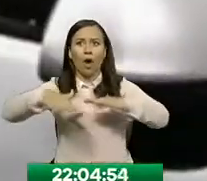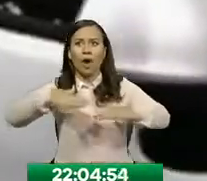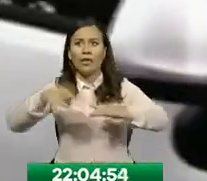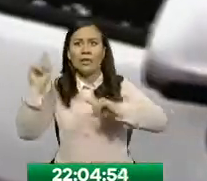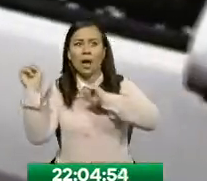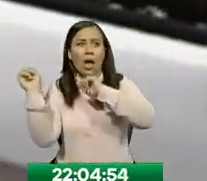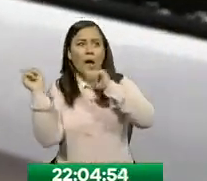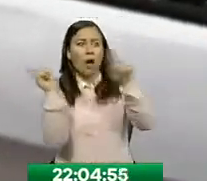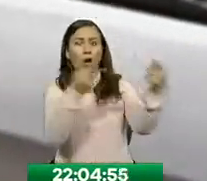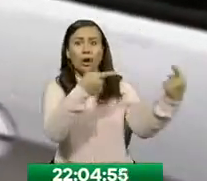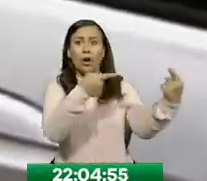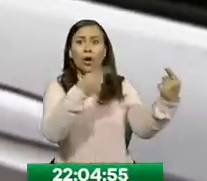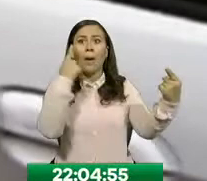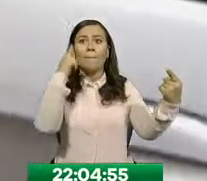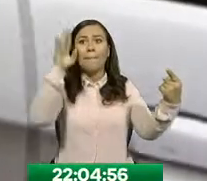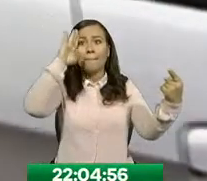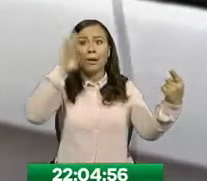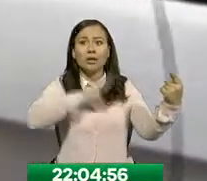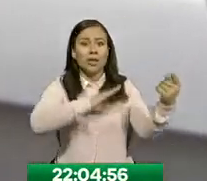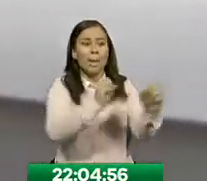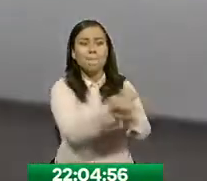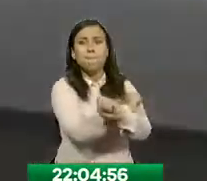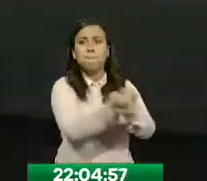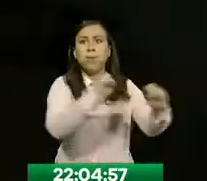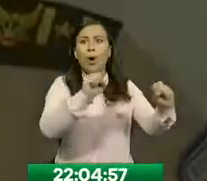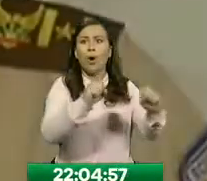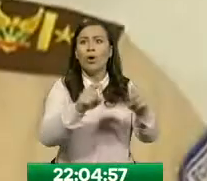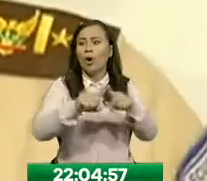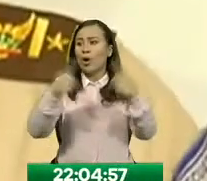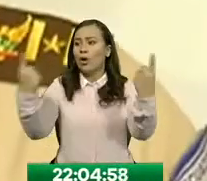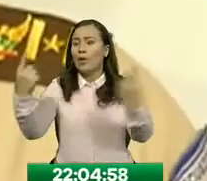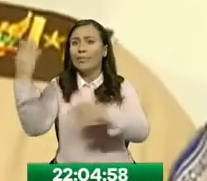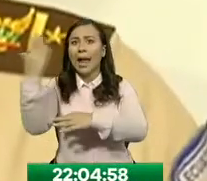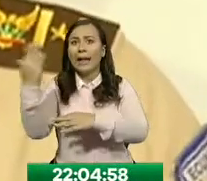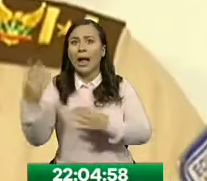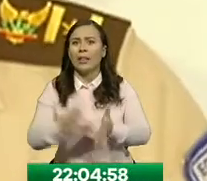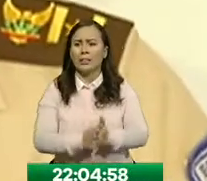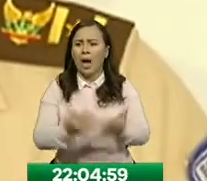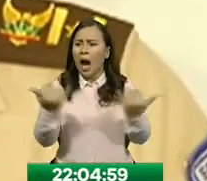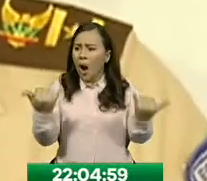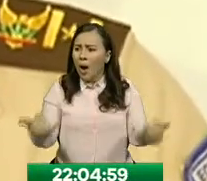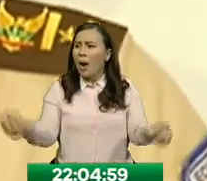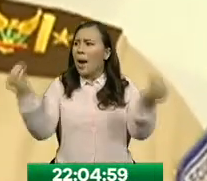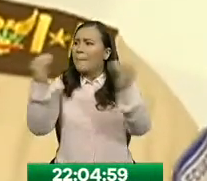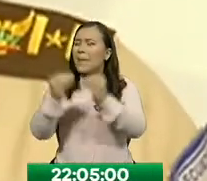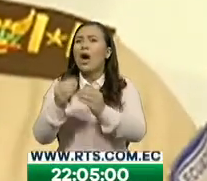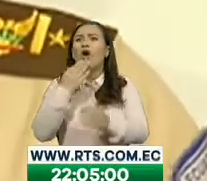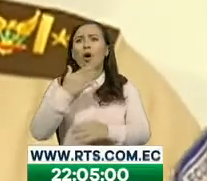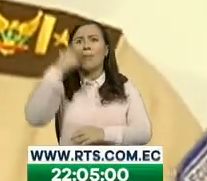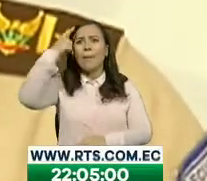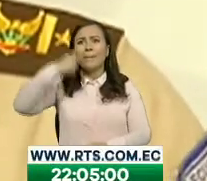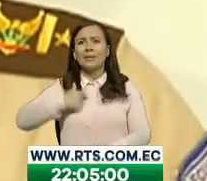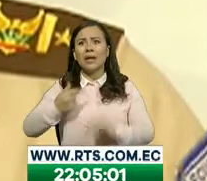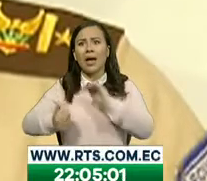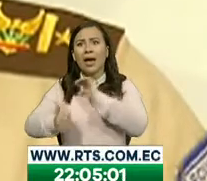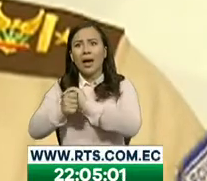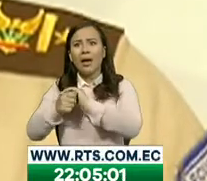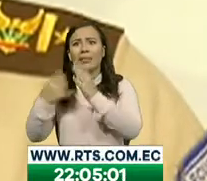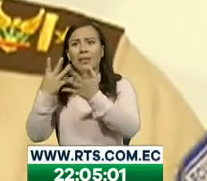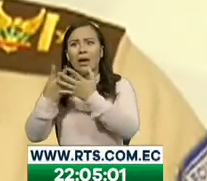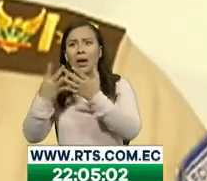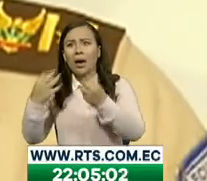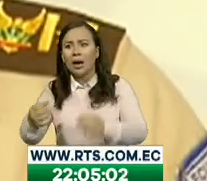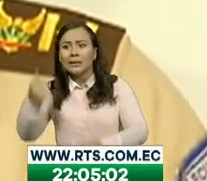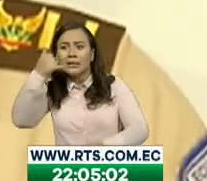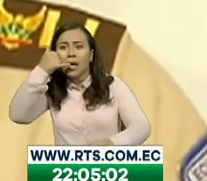unidad policial de esa población el 15 de septiembre. Siguen liderando, siguen dando órdenes desde el interior de los centros